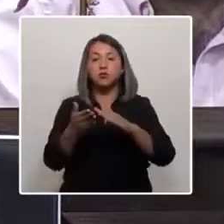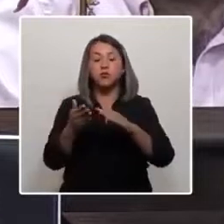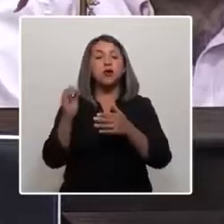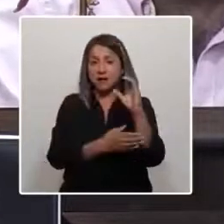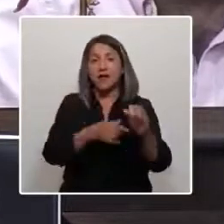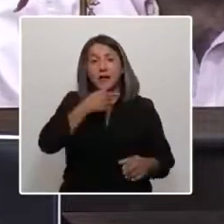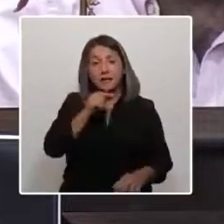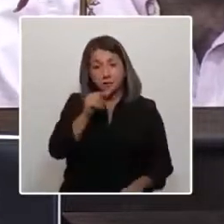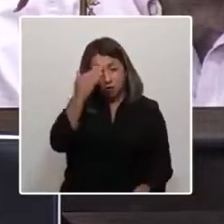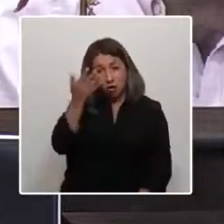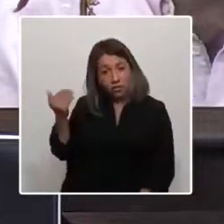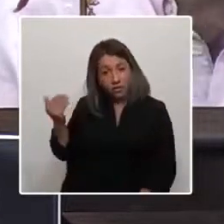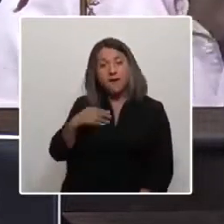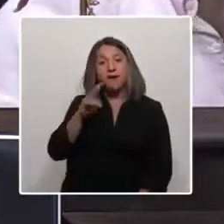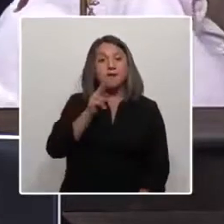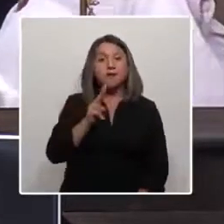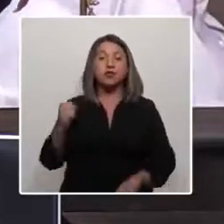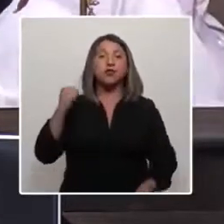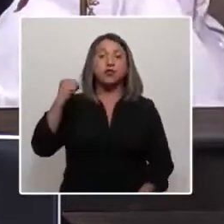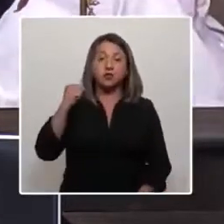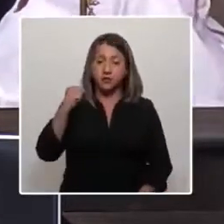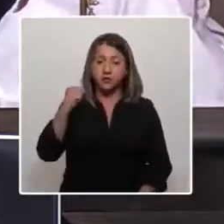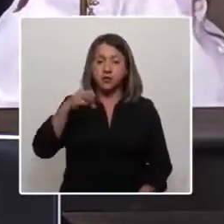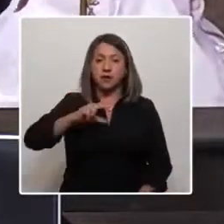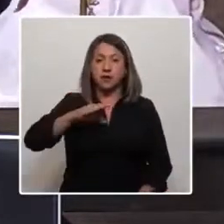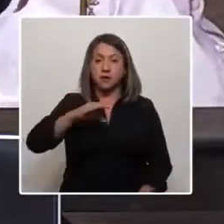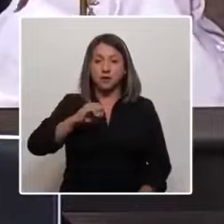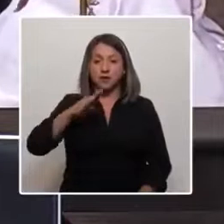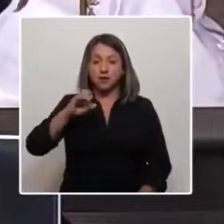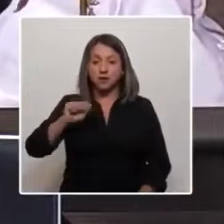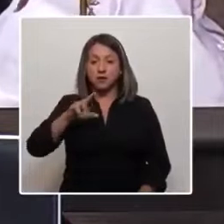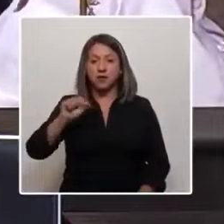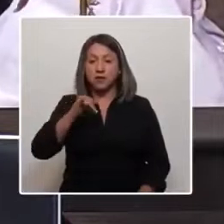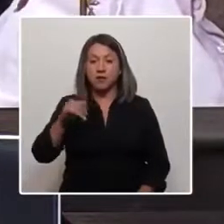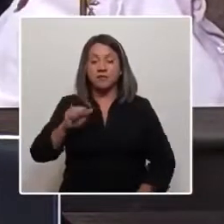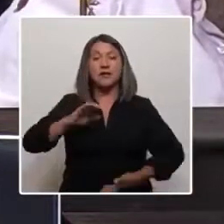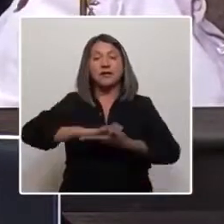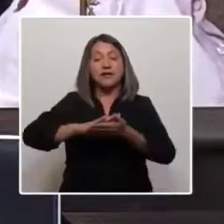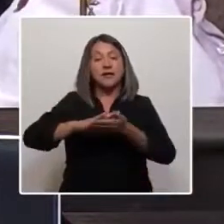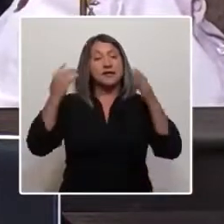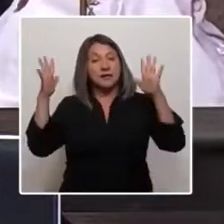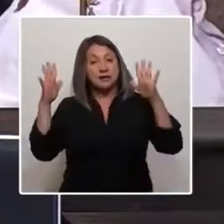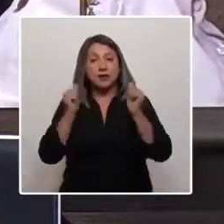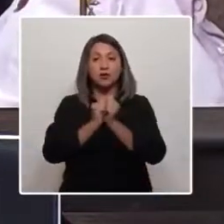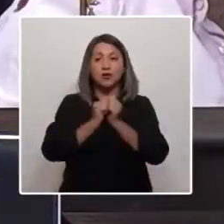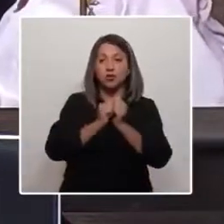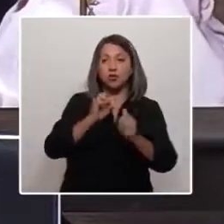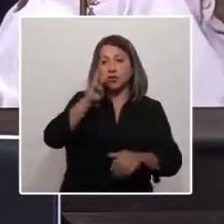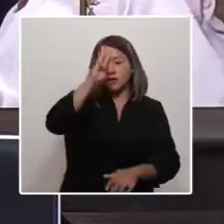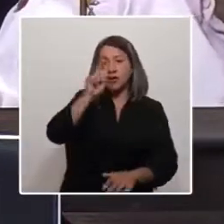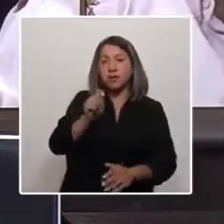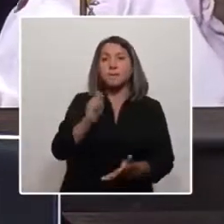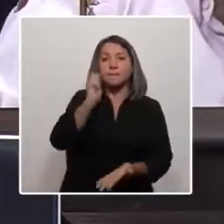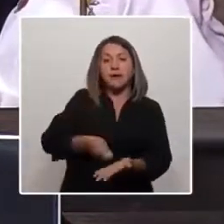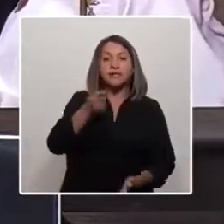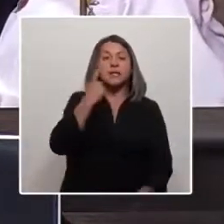hace pocos días veíamos al convencional comunista Marco Barraza celebrar en un sentido abrazo con la machilinconao la aprobación de varias